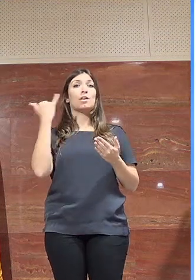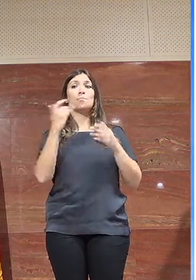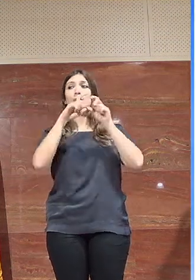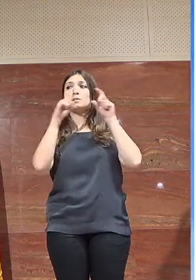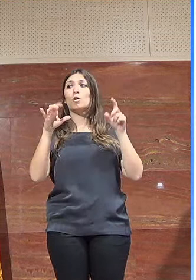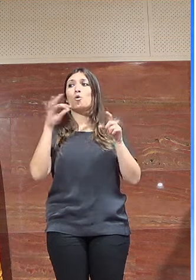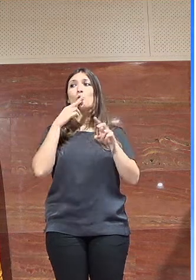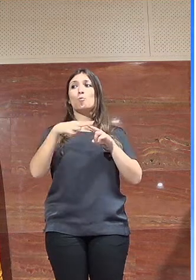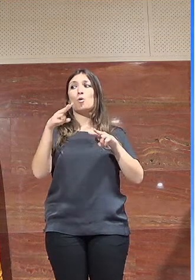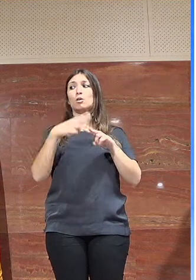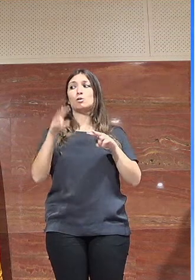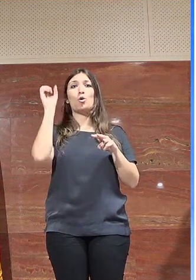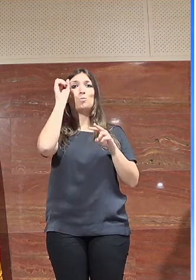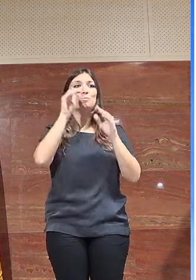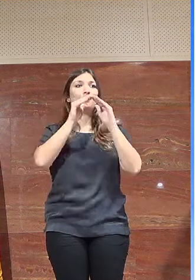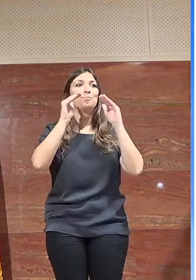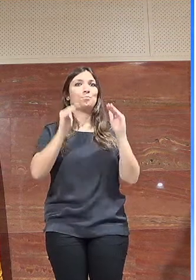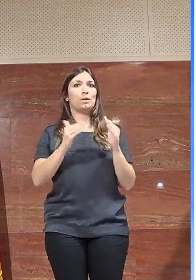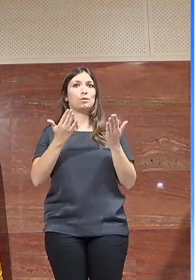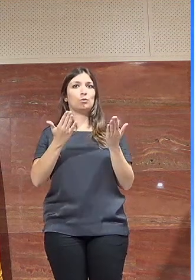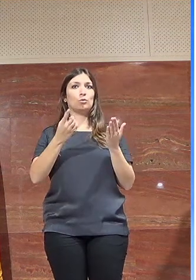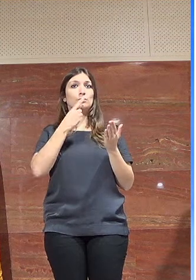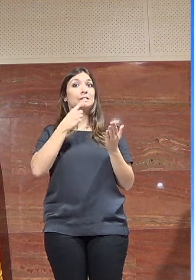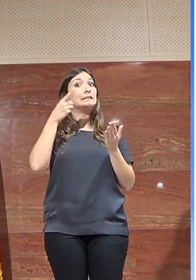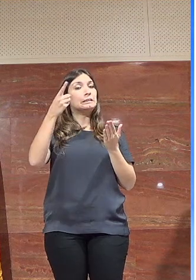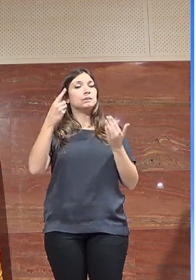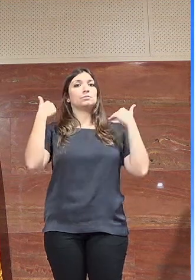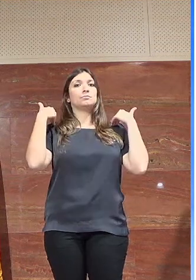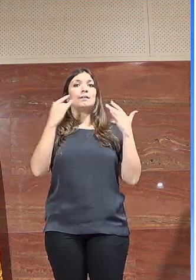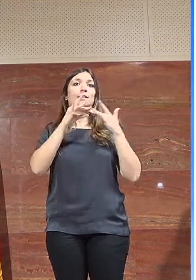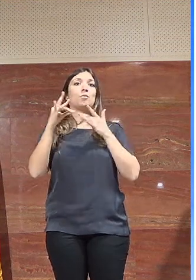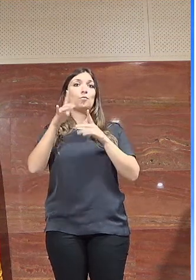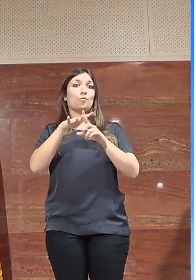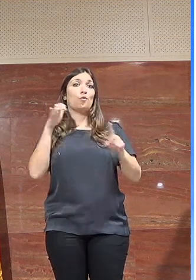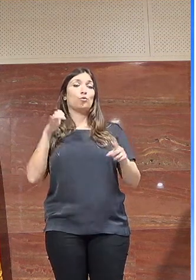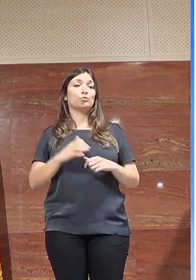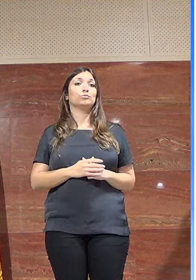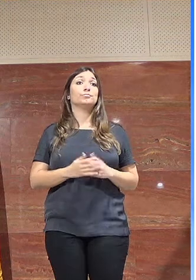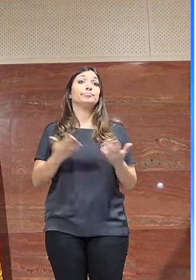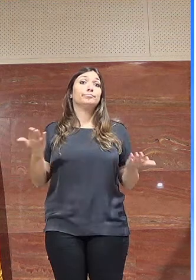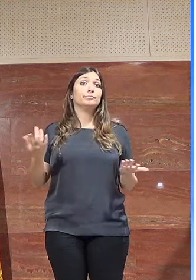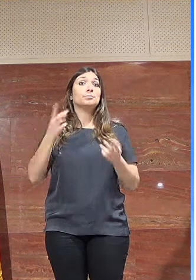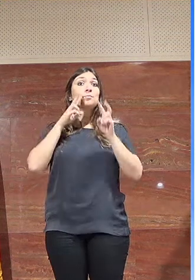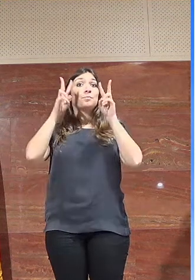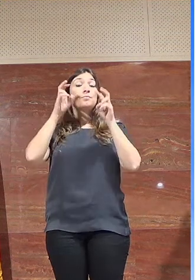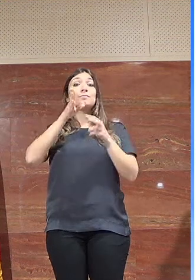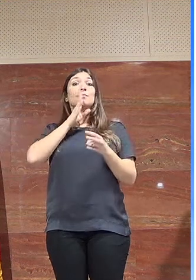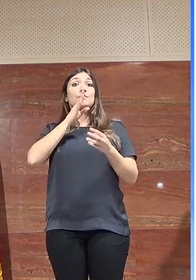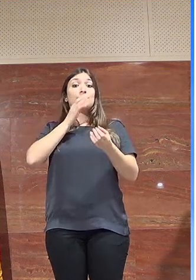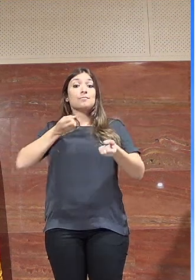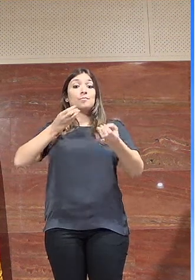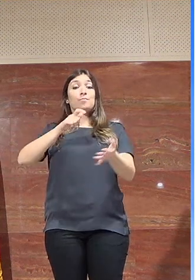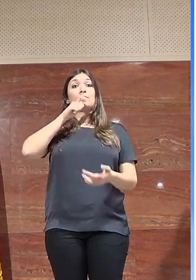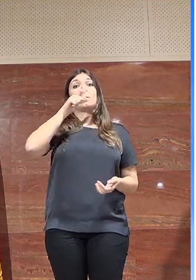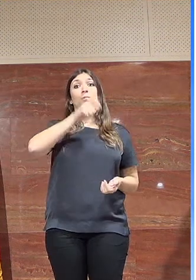y los políticos, que son los que lideran estos foros, ¿no? Esa es un poco la parte del mensaje de las